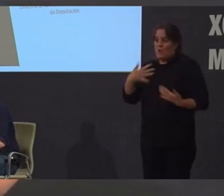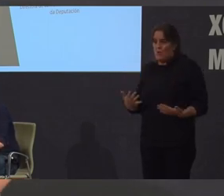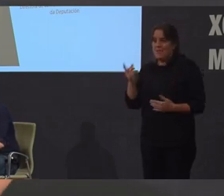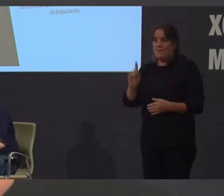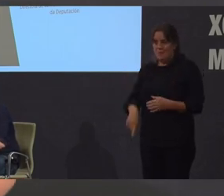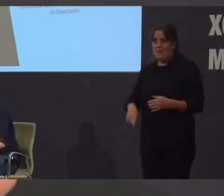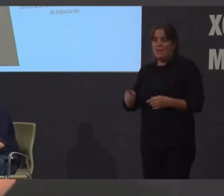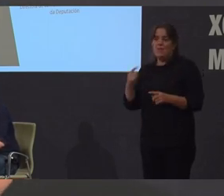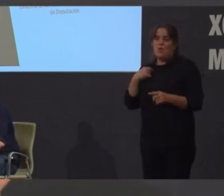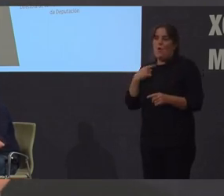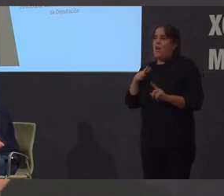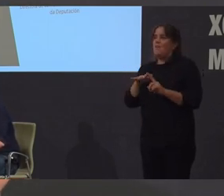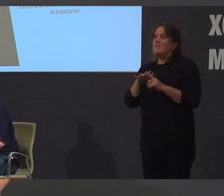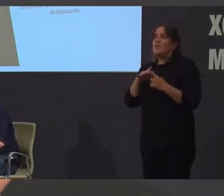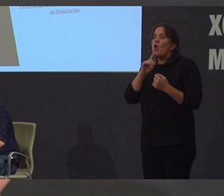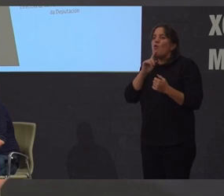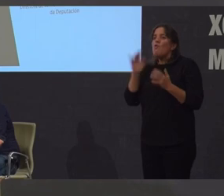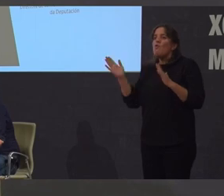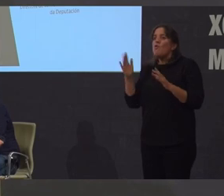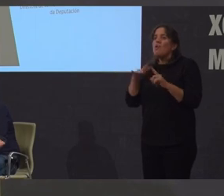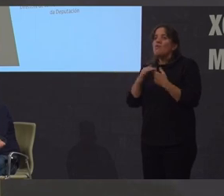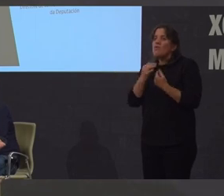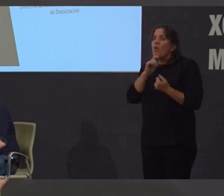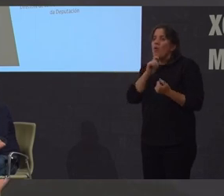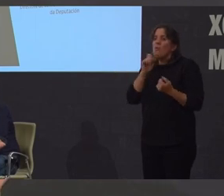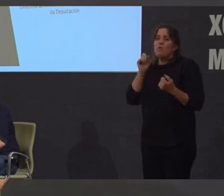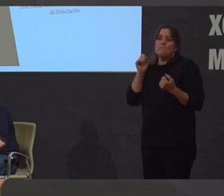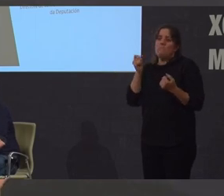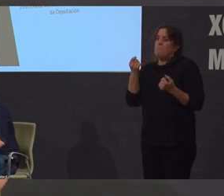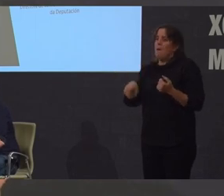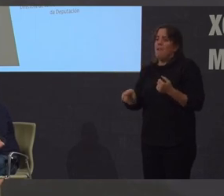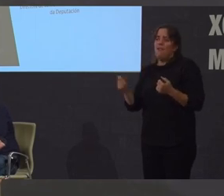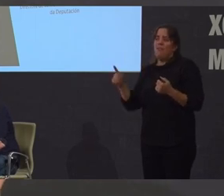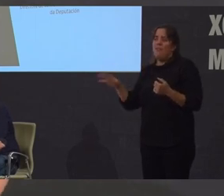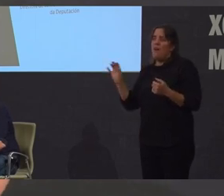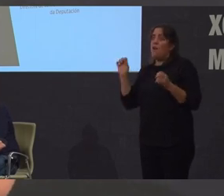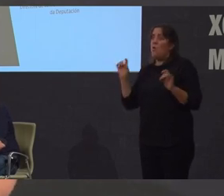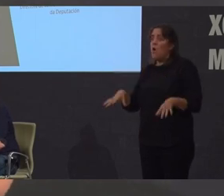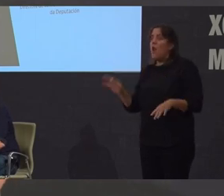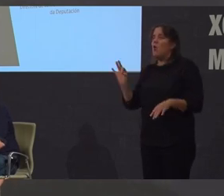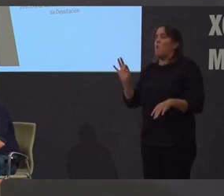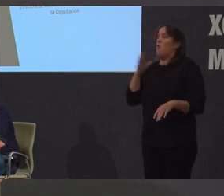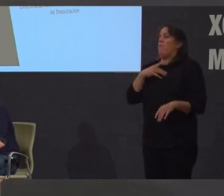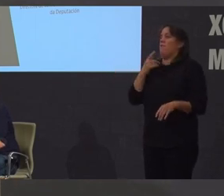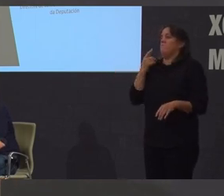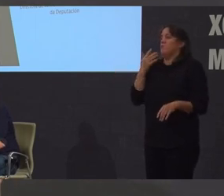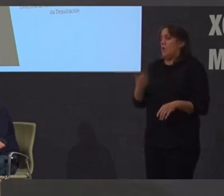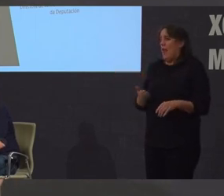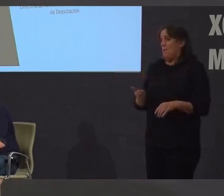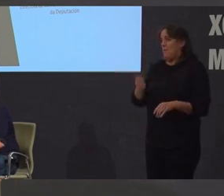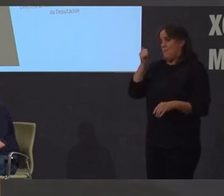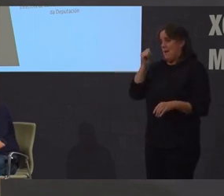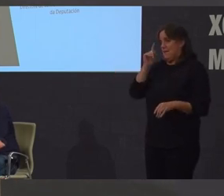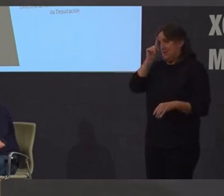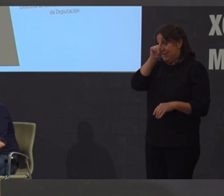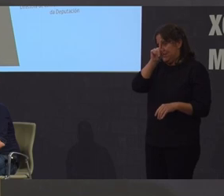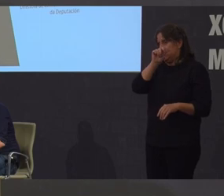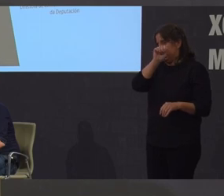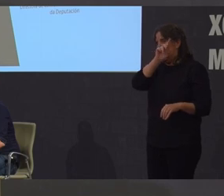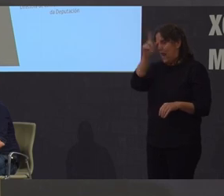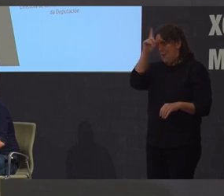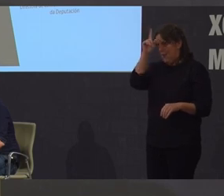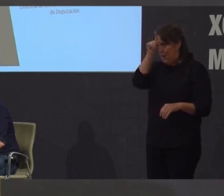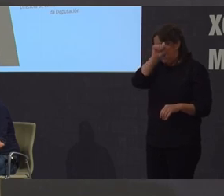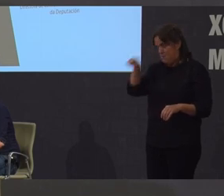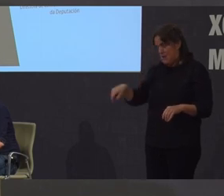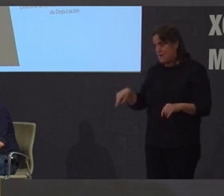misma, del mismo modo o incluso a veces de manera más grave. Y por eso lo primero es desmitificar el proceso de